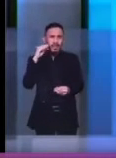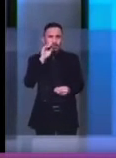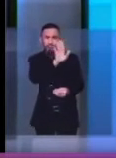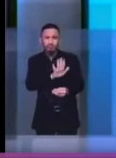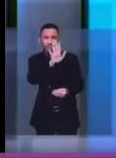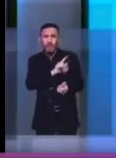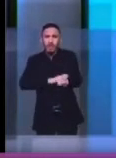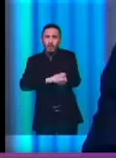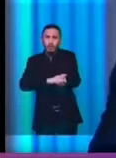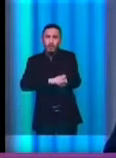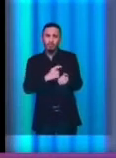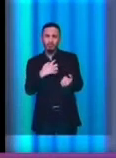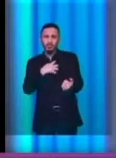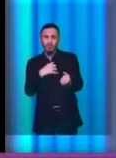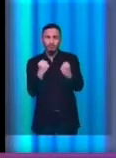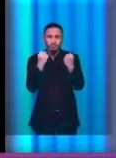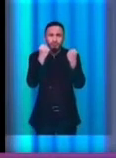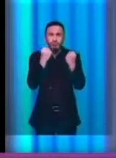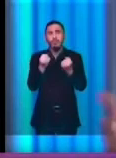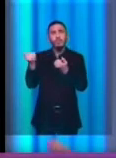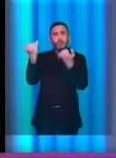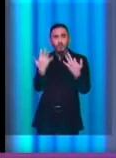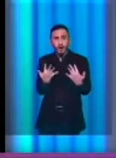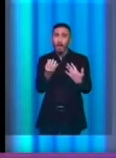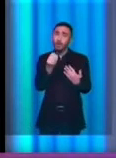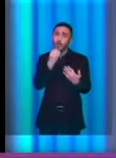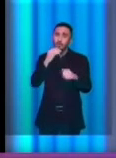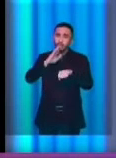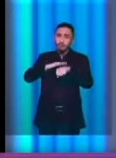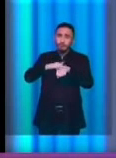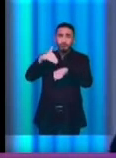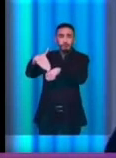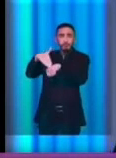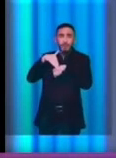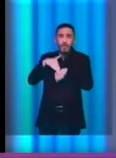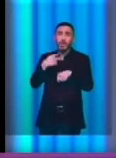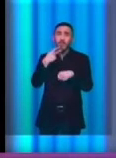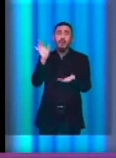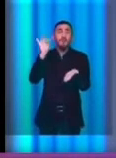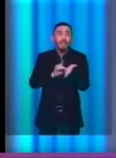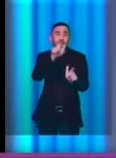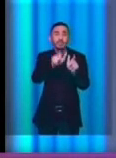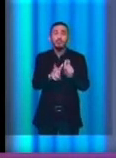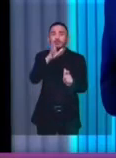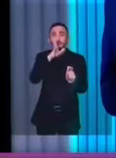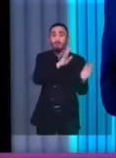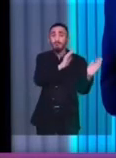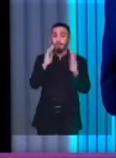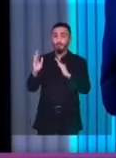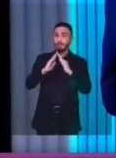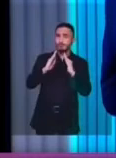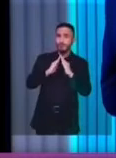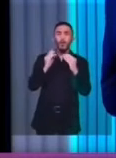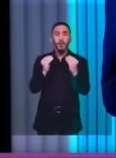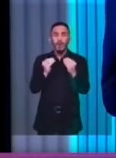producto manufacturado y de materia prima. La mayor cantidad de limones van a Brasil, la mayor cantidad de algodón va